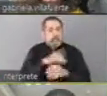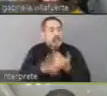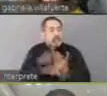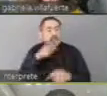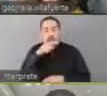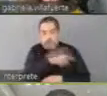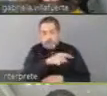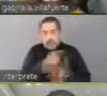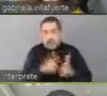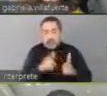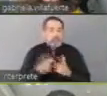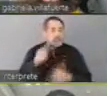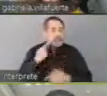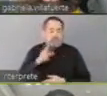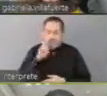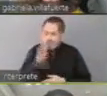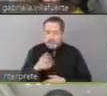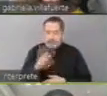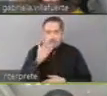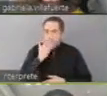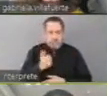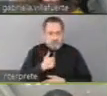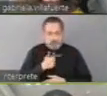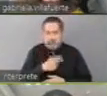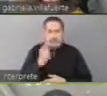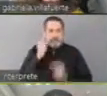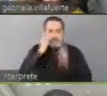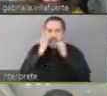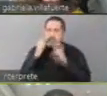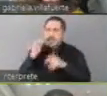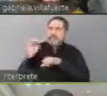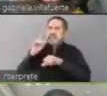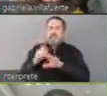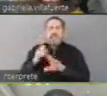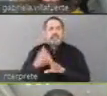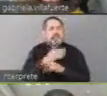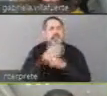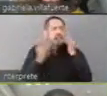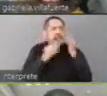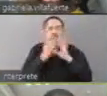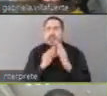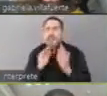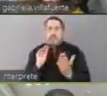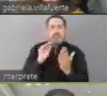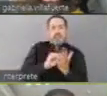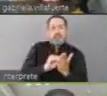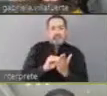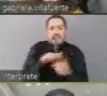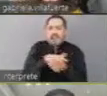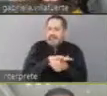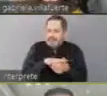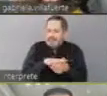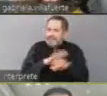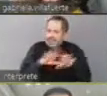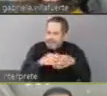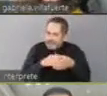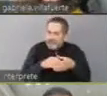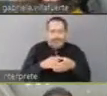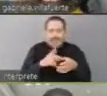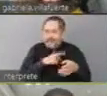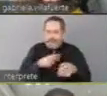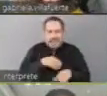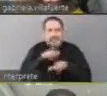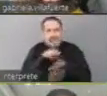denunciado ilegalmente utilizó su prerrogativa federal para incluir un contenido local relativo al estado de San